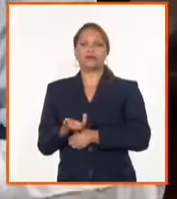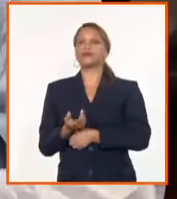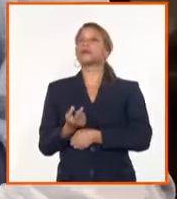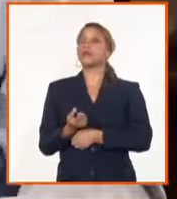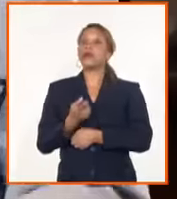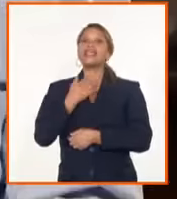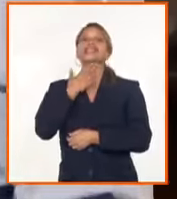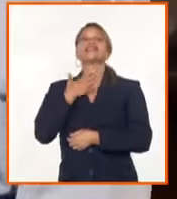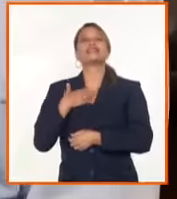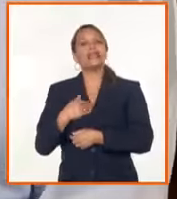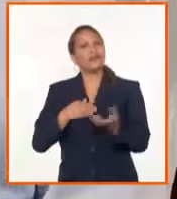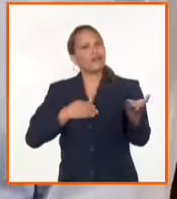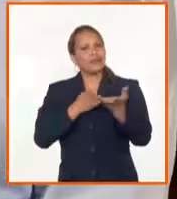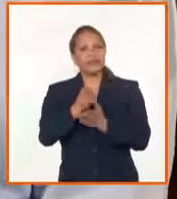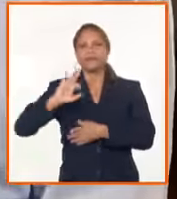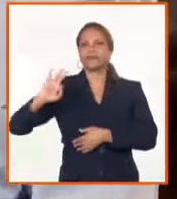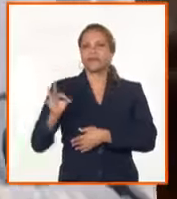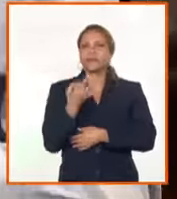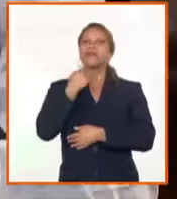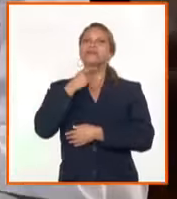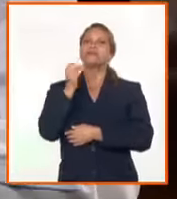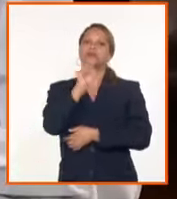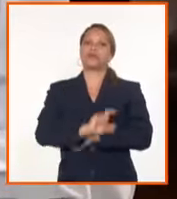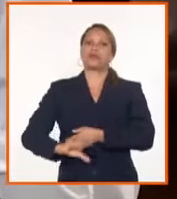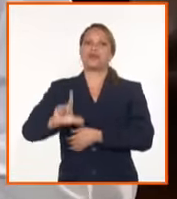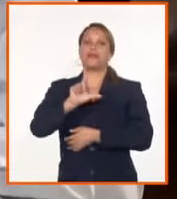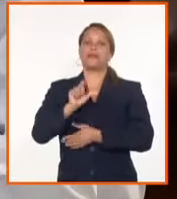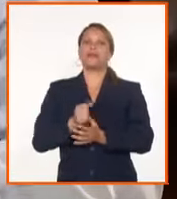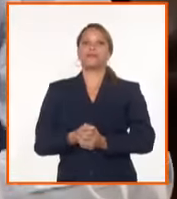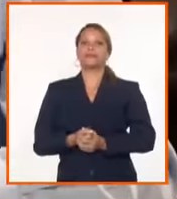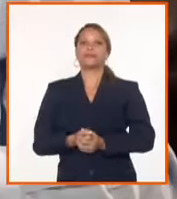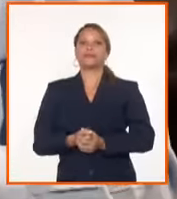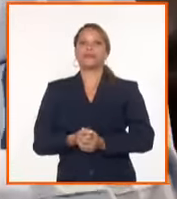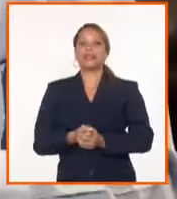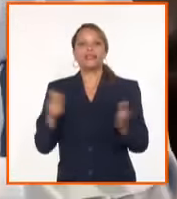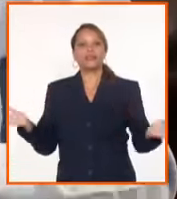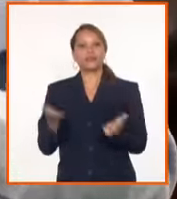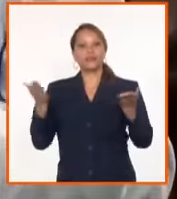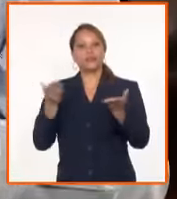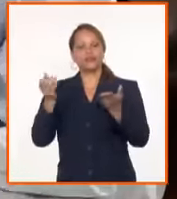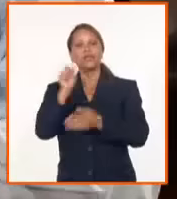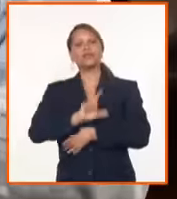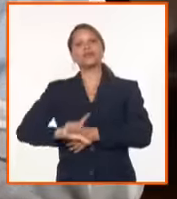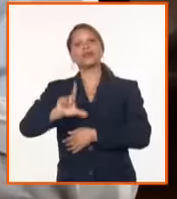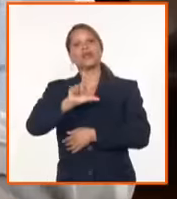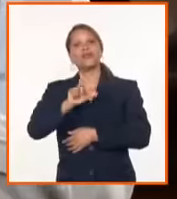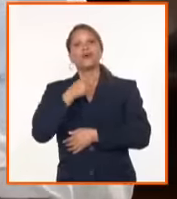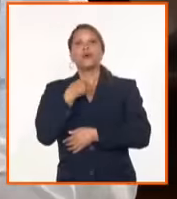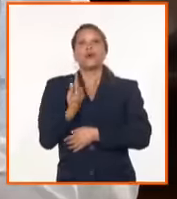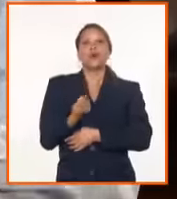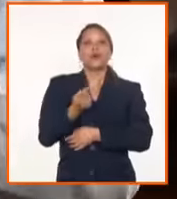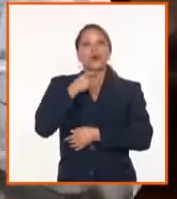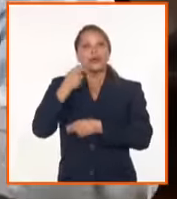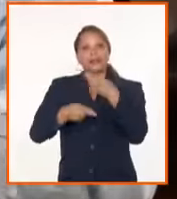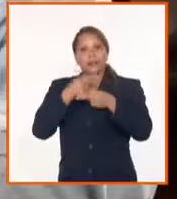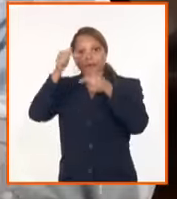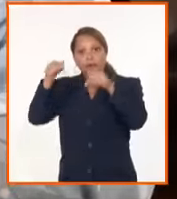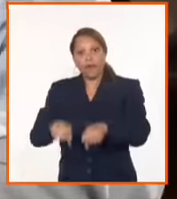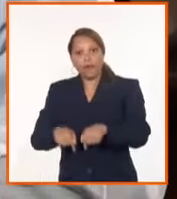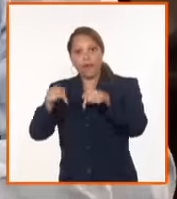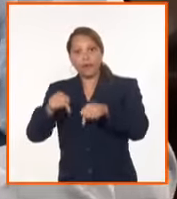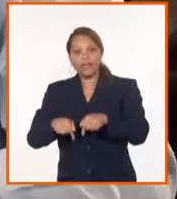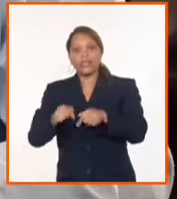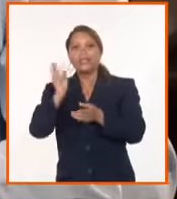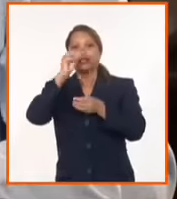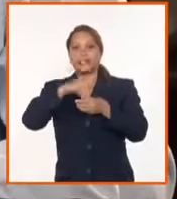deseos de seguir perfeccionando el socialismo? Y de construir el socialismo con lo que podemos hacer hoy posible dentro